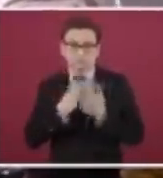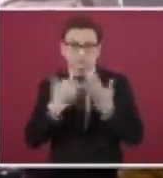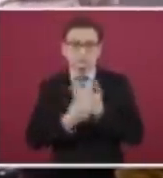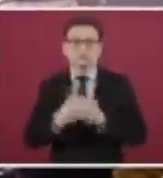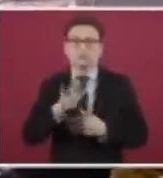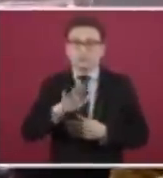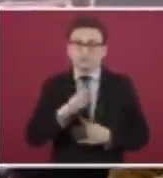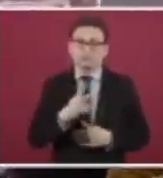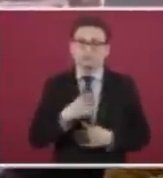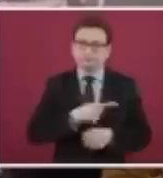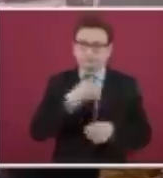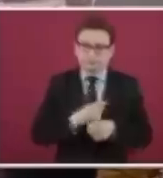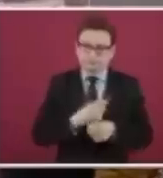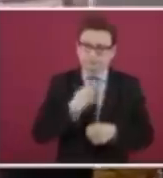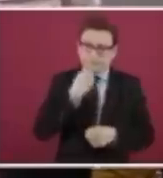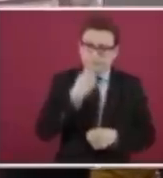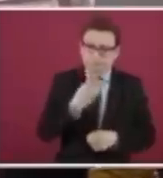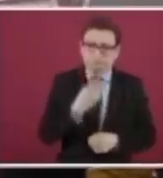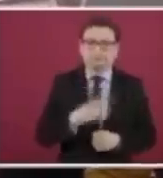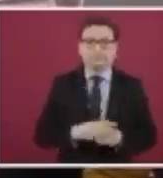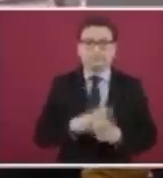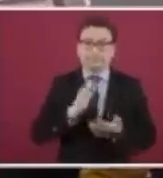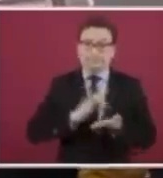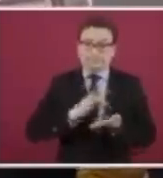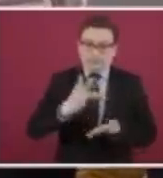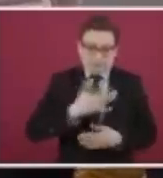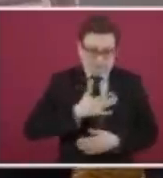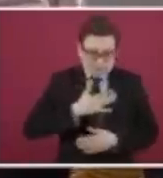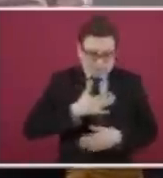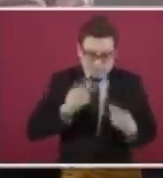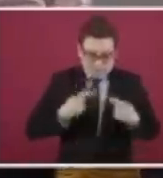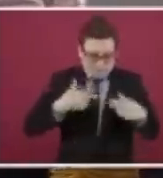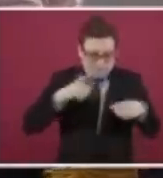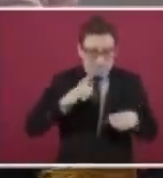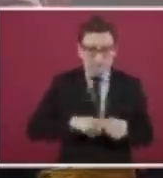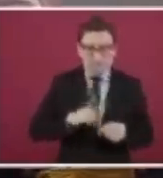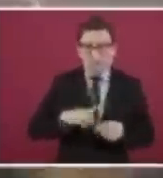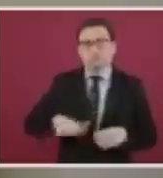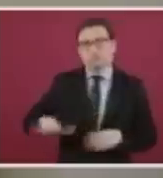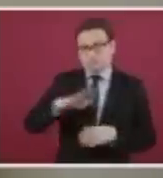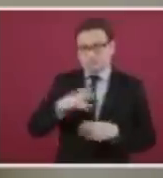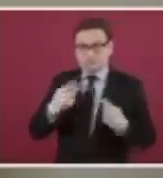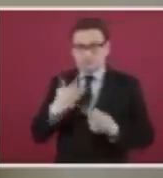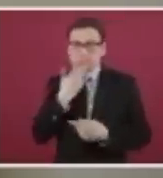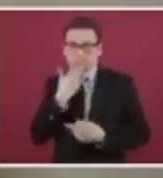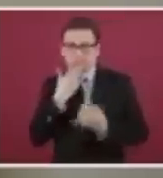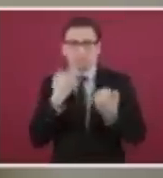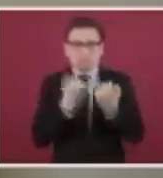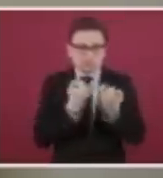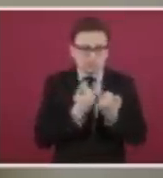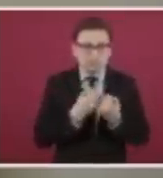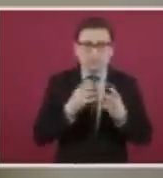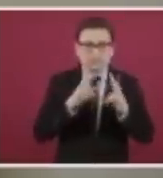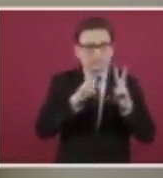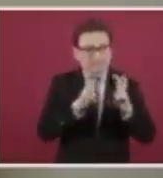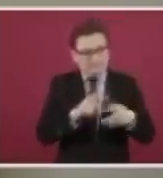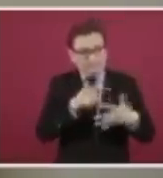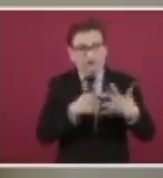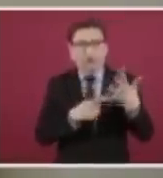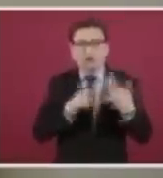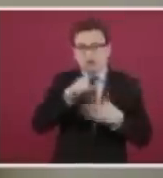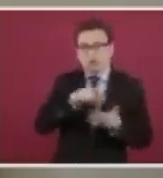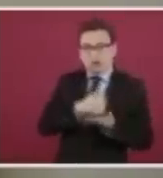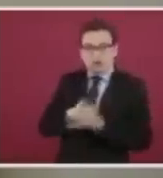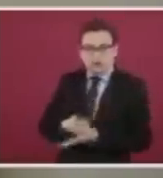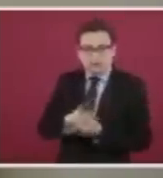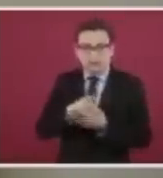presidente, quiero agradecerle a título personal y de muchos sonorenses haber intervenido en tres temas muy sensibles para nosotros. Primero,